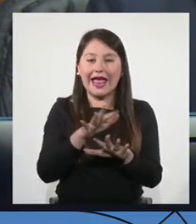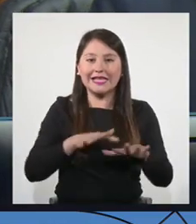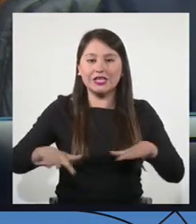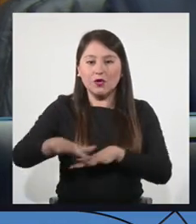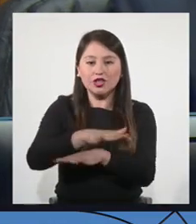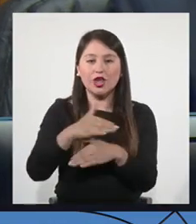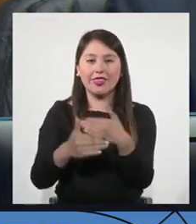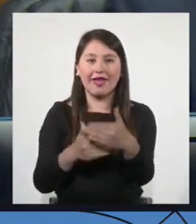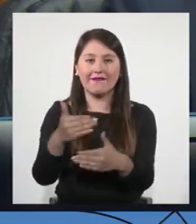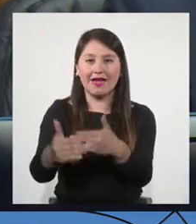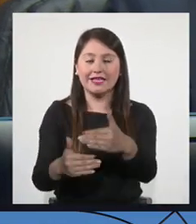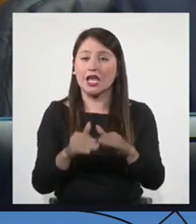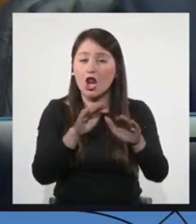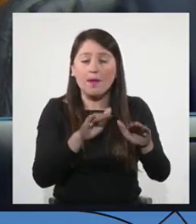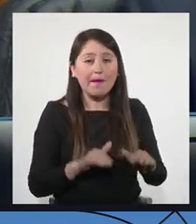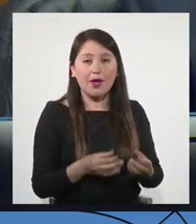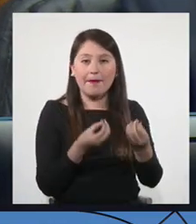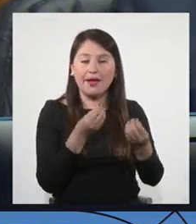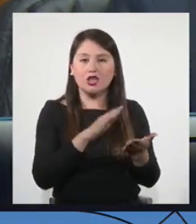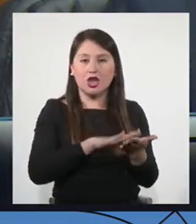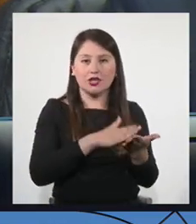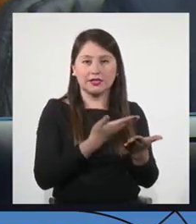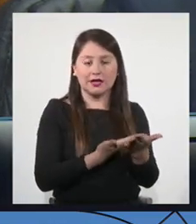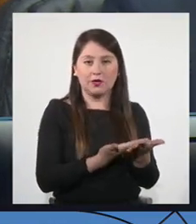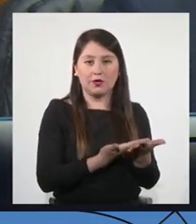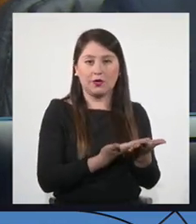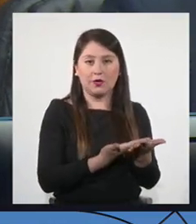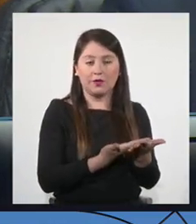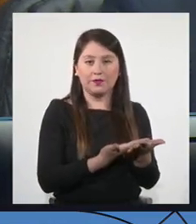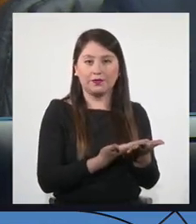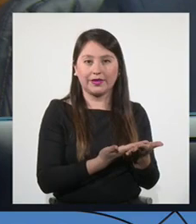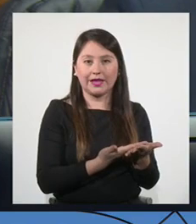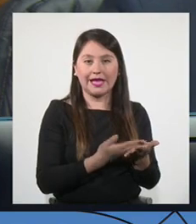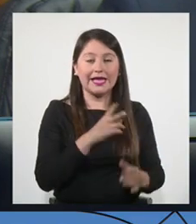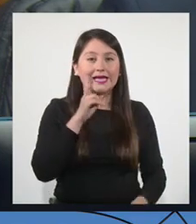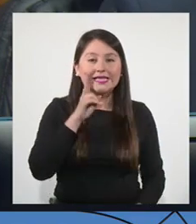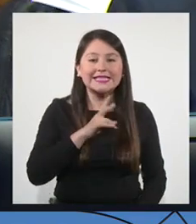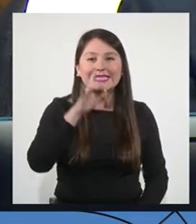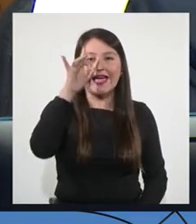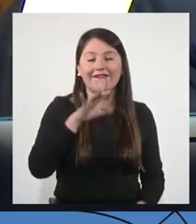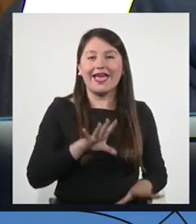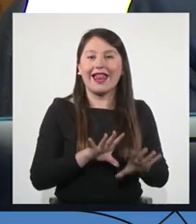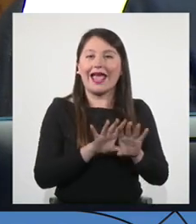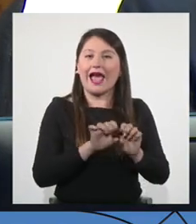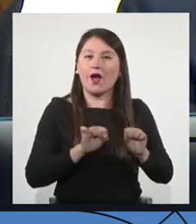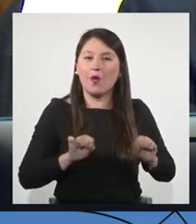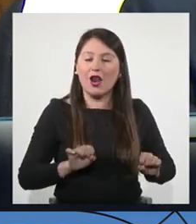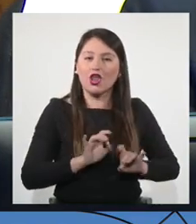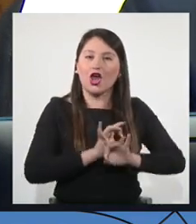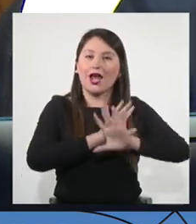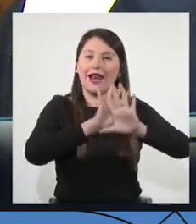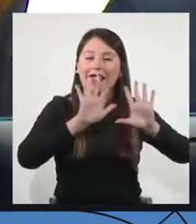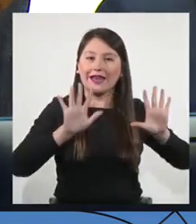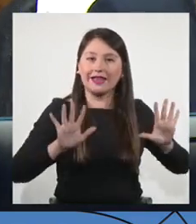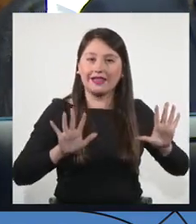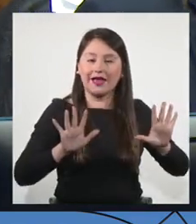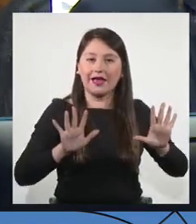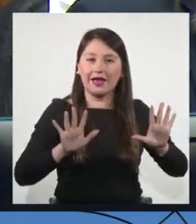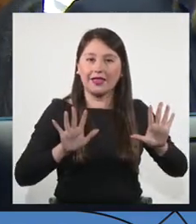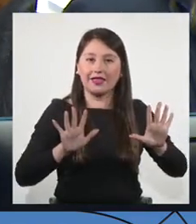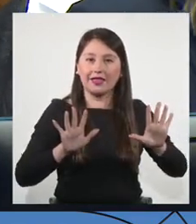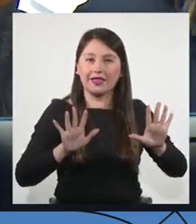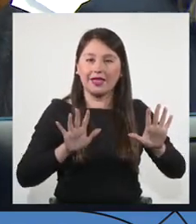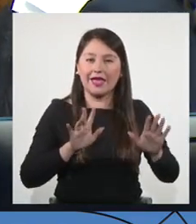salud. Mientras no votamos la partida hasta saber con claridad el acuerdo que se ha estado por horas y horas y horas intentando